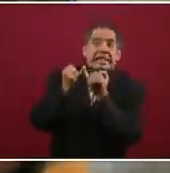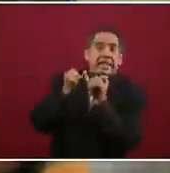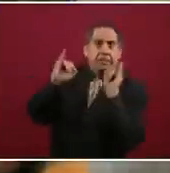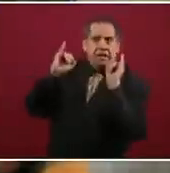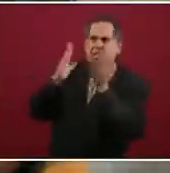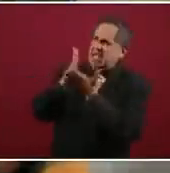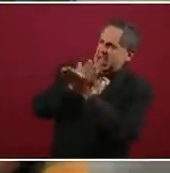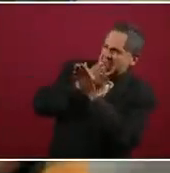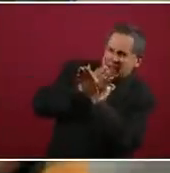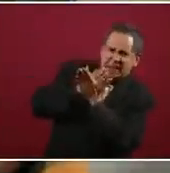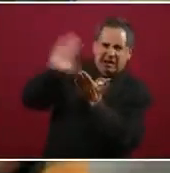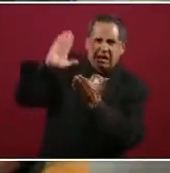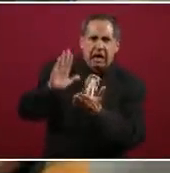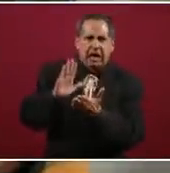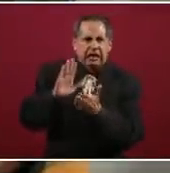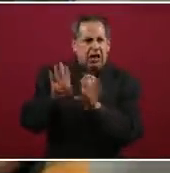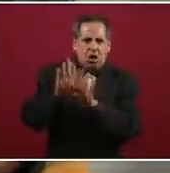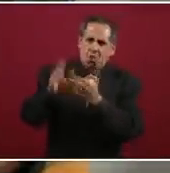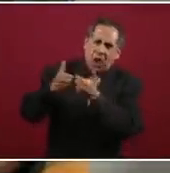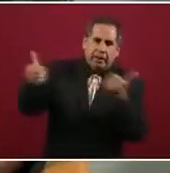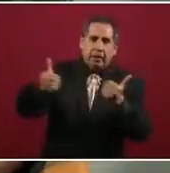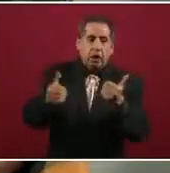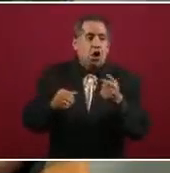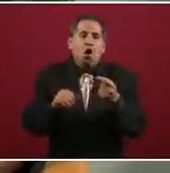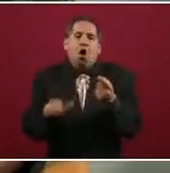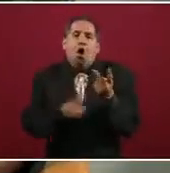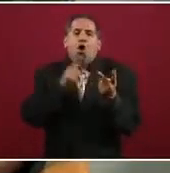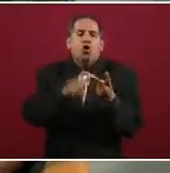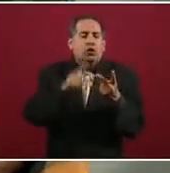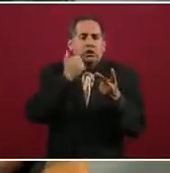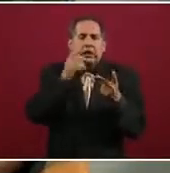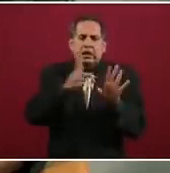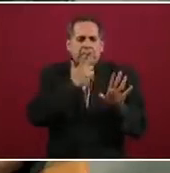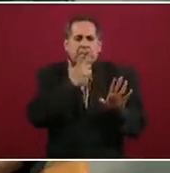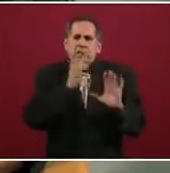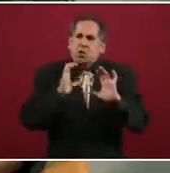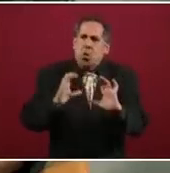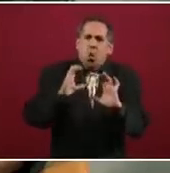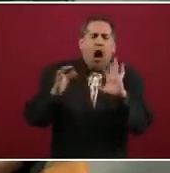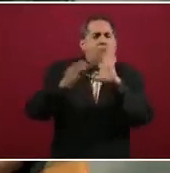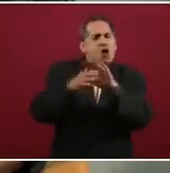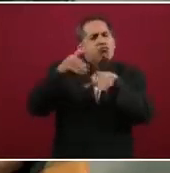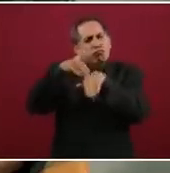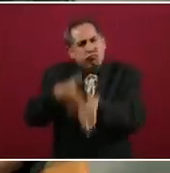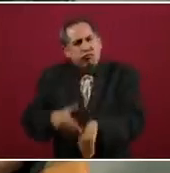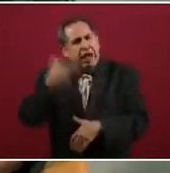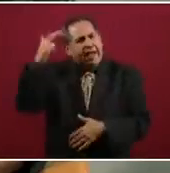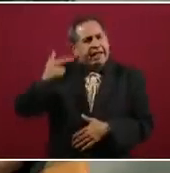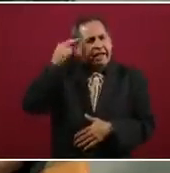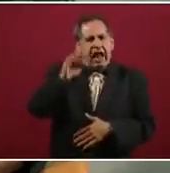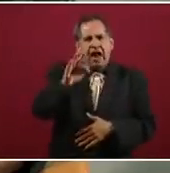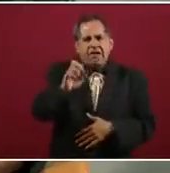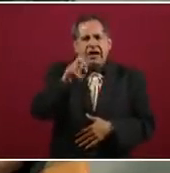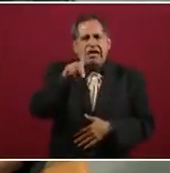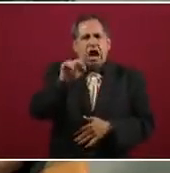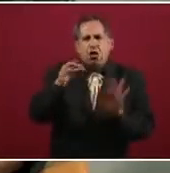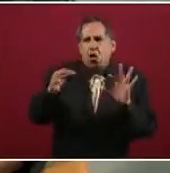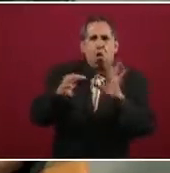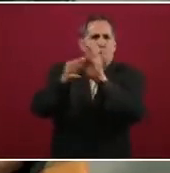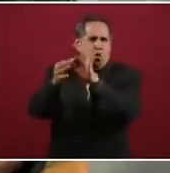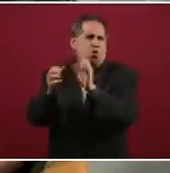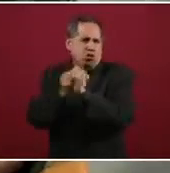la independencia a toda costa, otros querían preservar la patria para el rey Fernando y mantenerse en unión con el